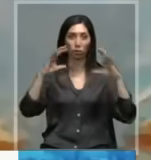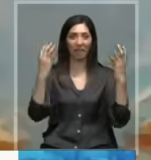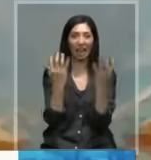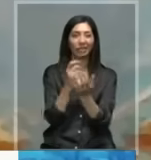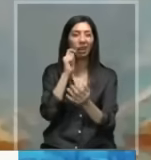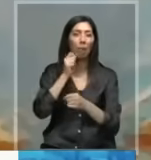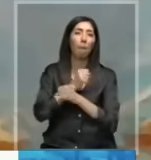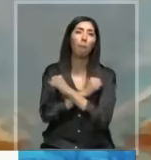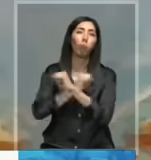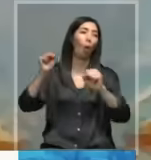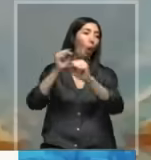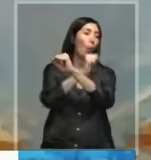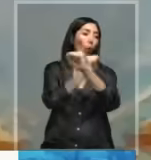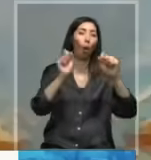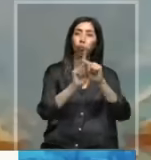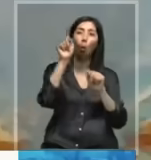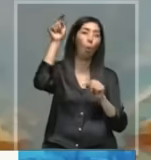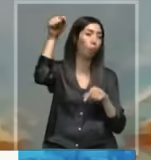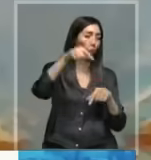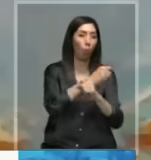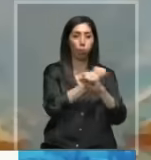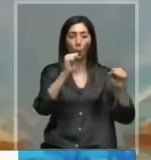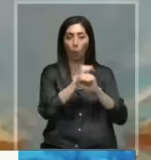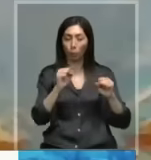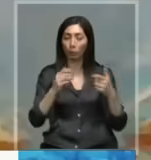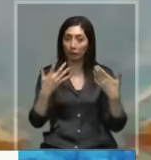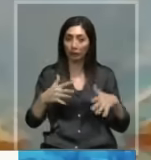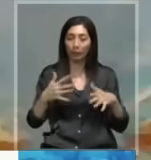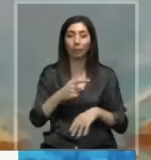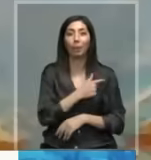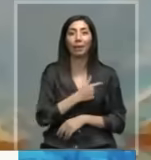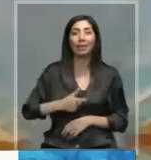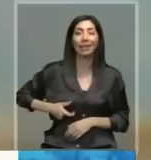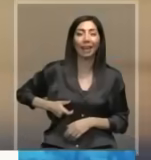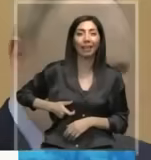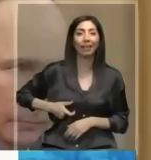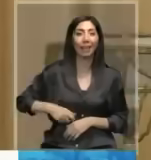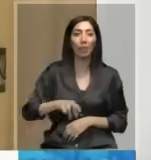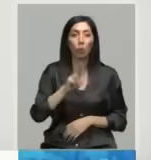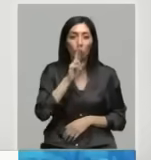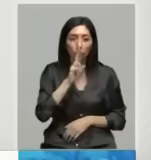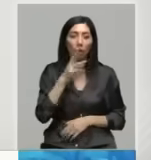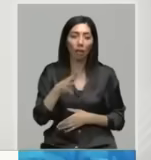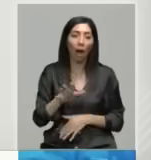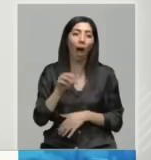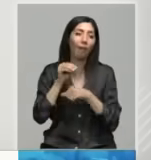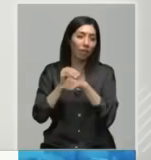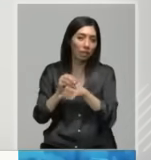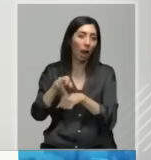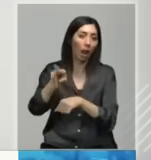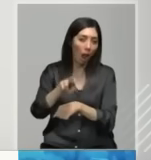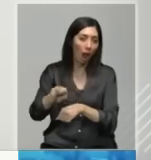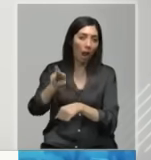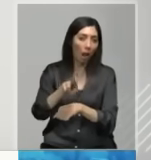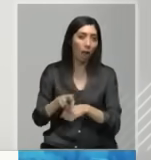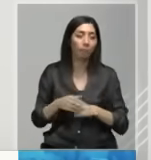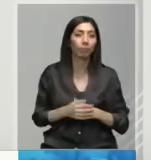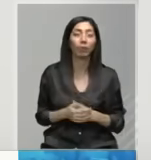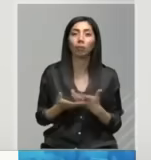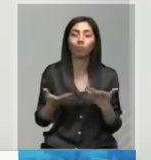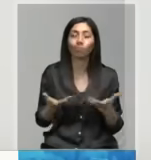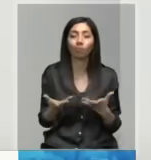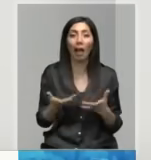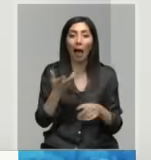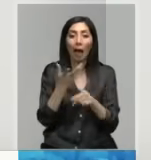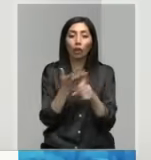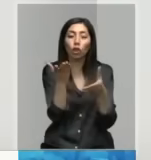Putin lo ha deslizado de manera reiterada en muchos de sus discursos. Bild se basa en la filtración de un